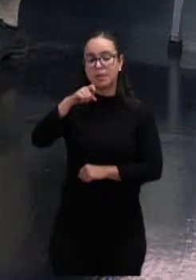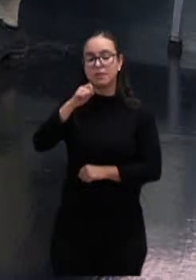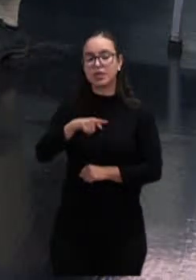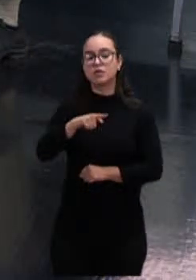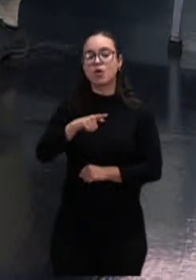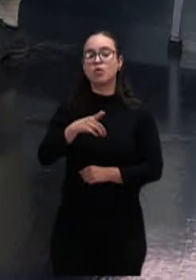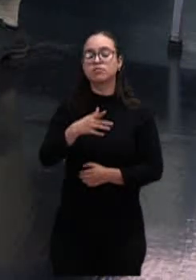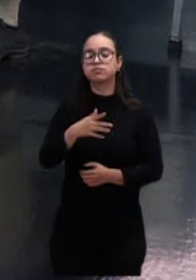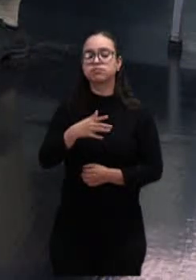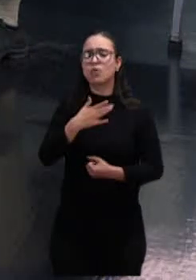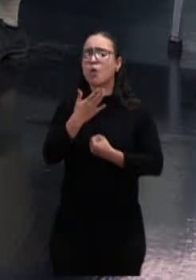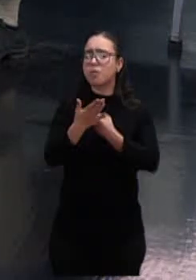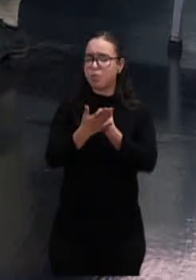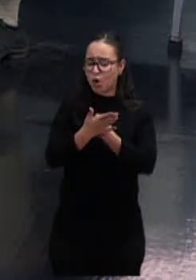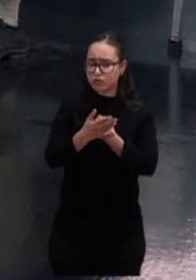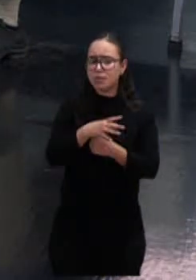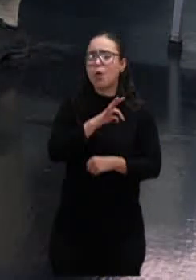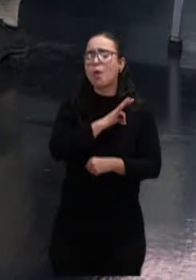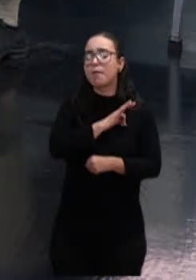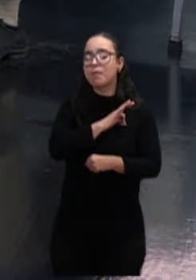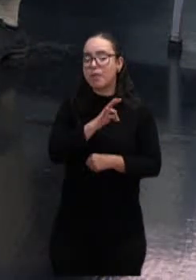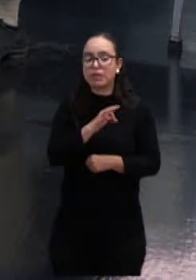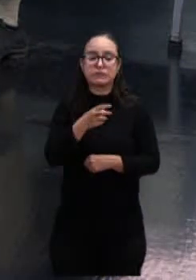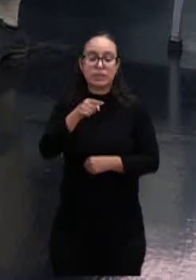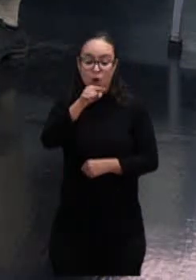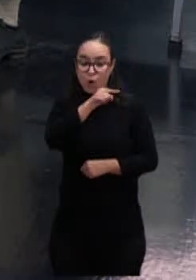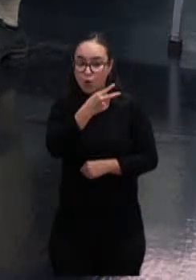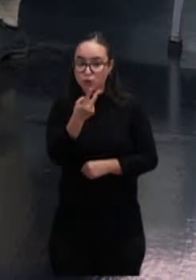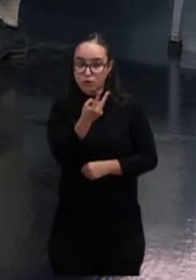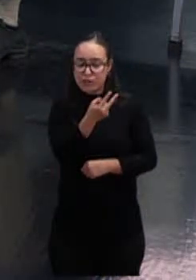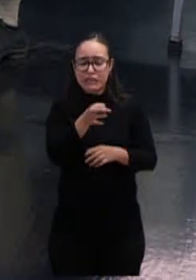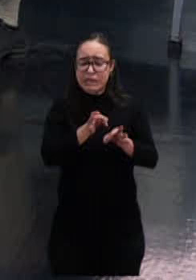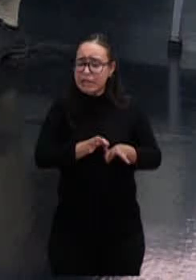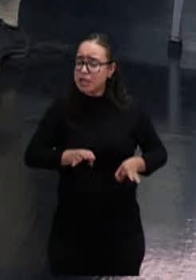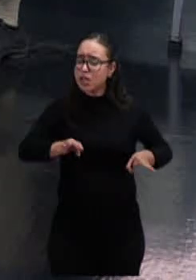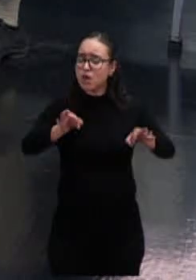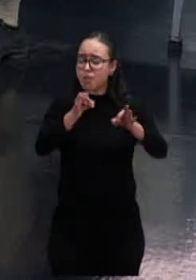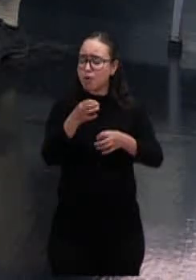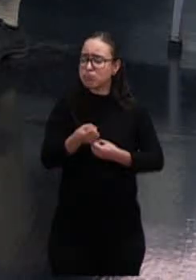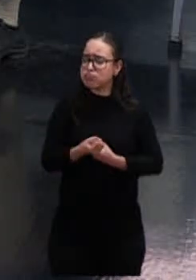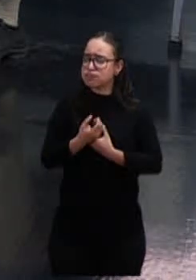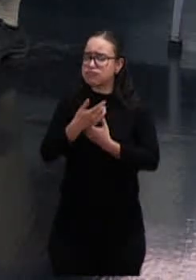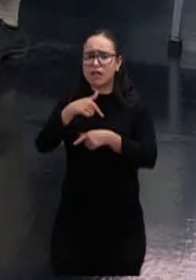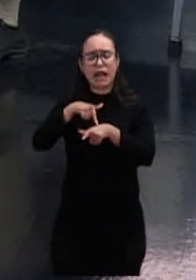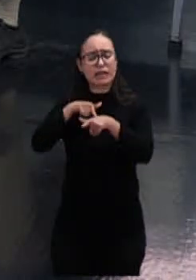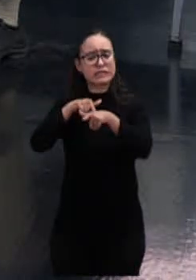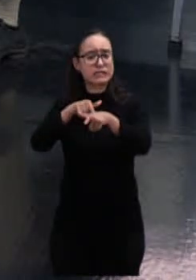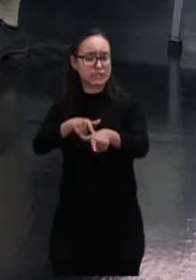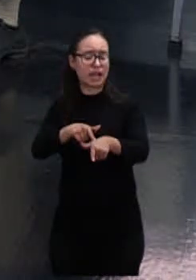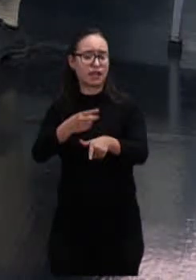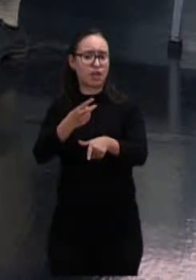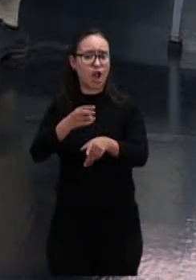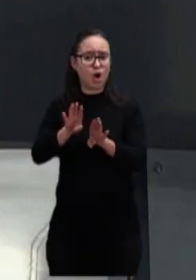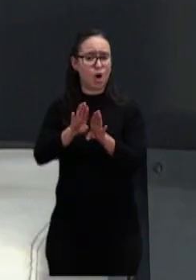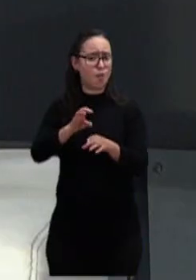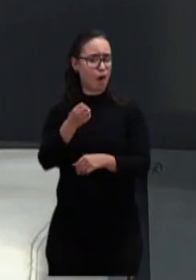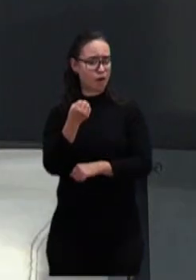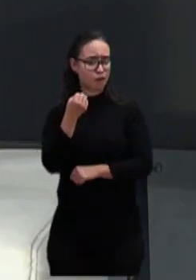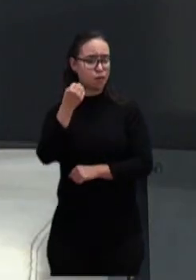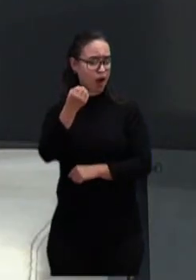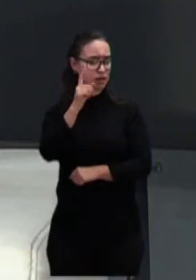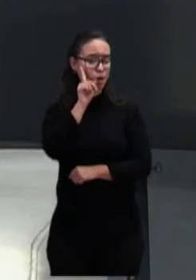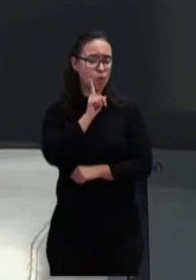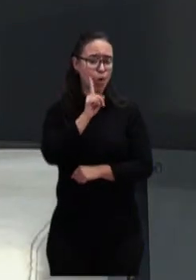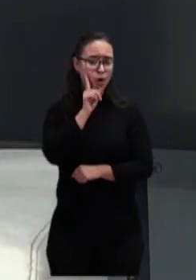en diversos espacios su voz es algo que tenemos que llevar al menos que esté mucho más fuerte son mujeres